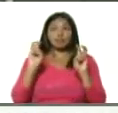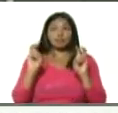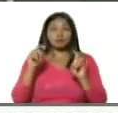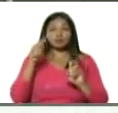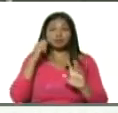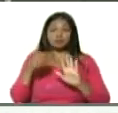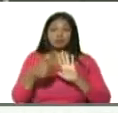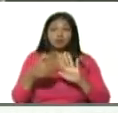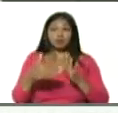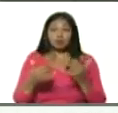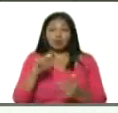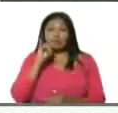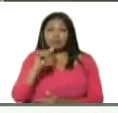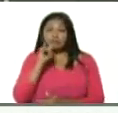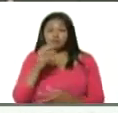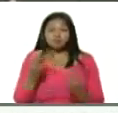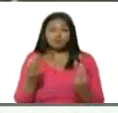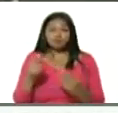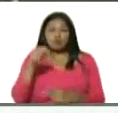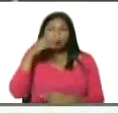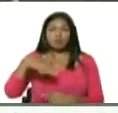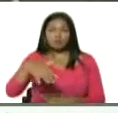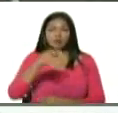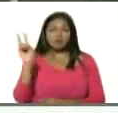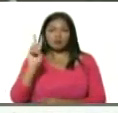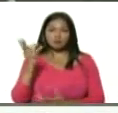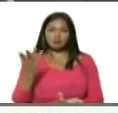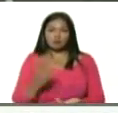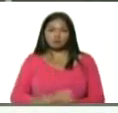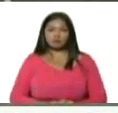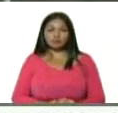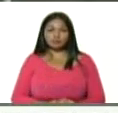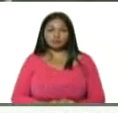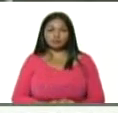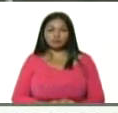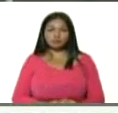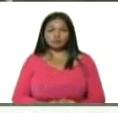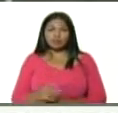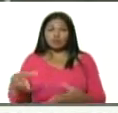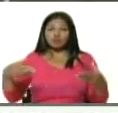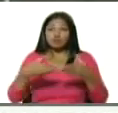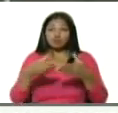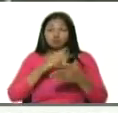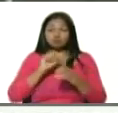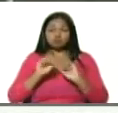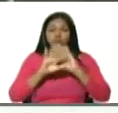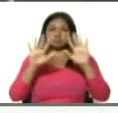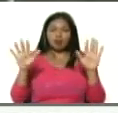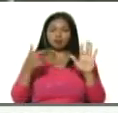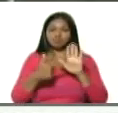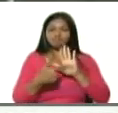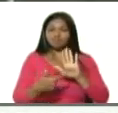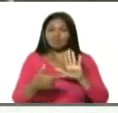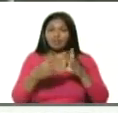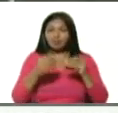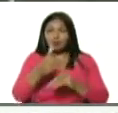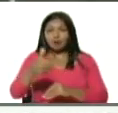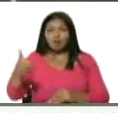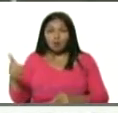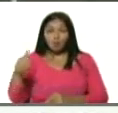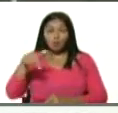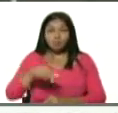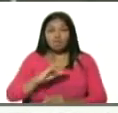calor de las denuncias que ha hecho el pueblo venezolano. En esta reunión dejamos muy claro a todos los que operan en nuestro